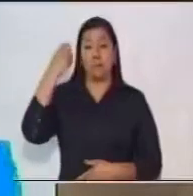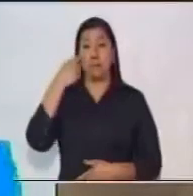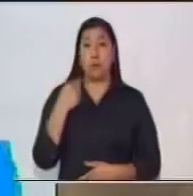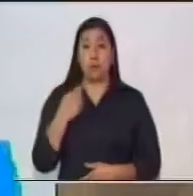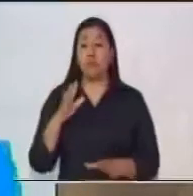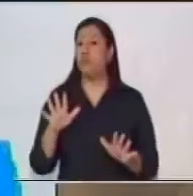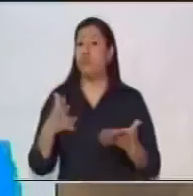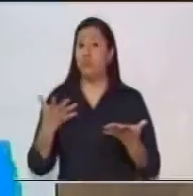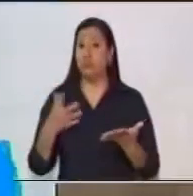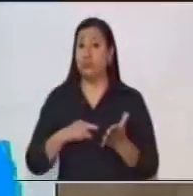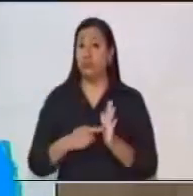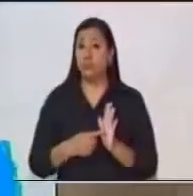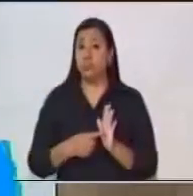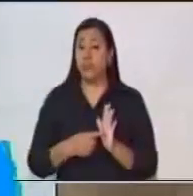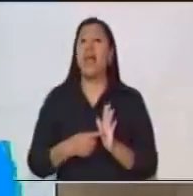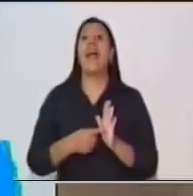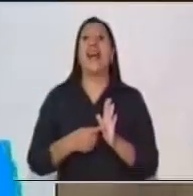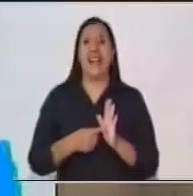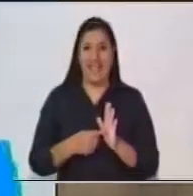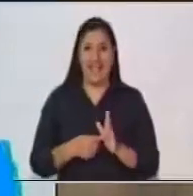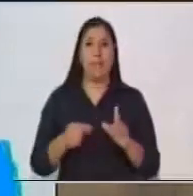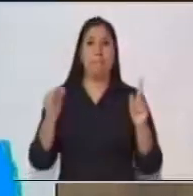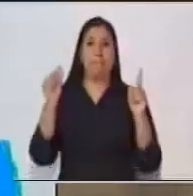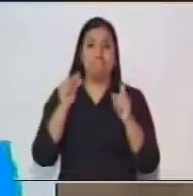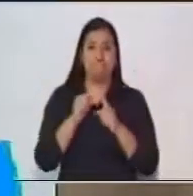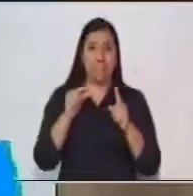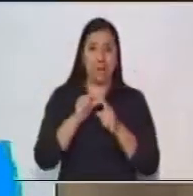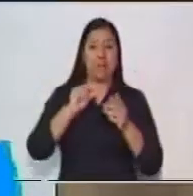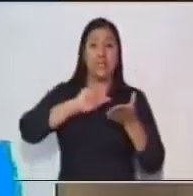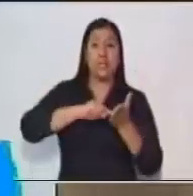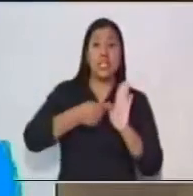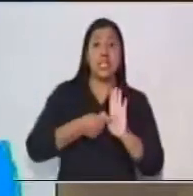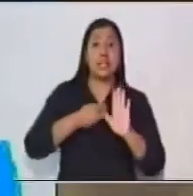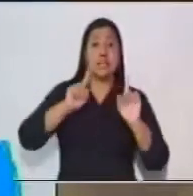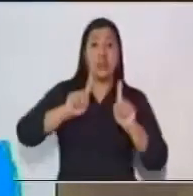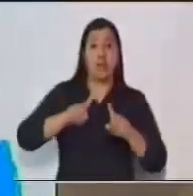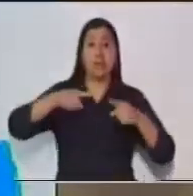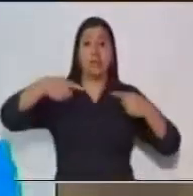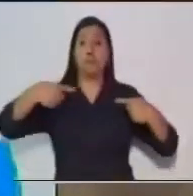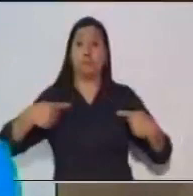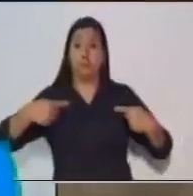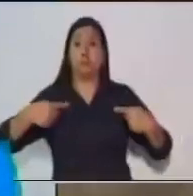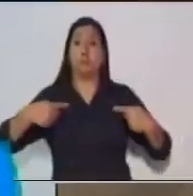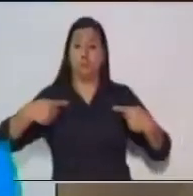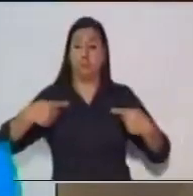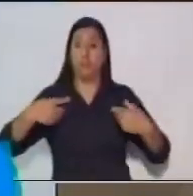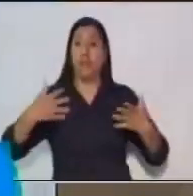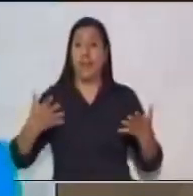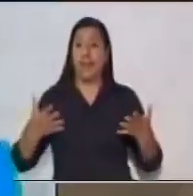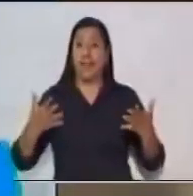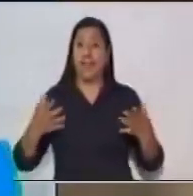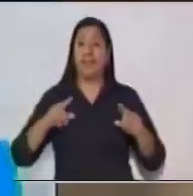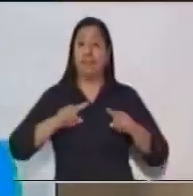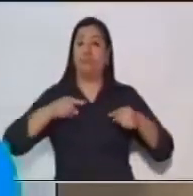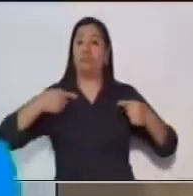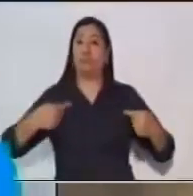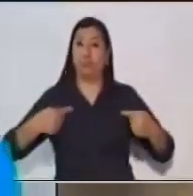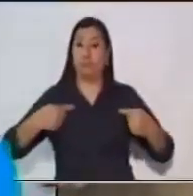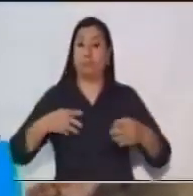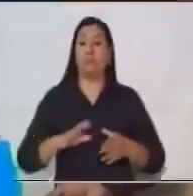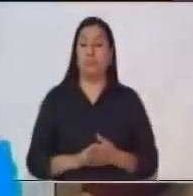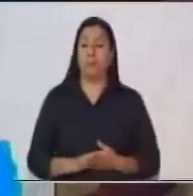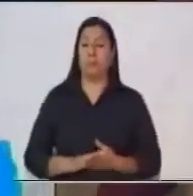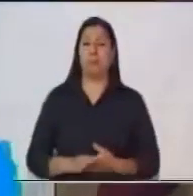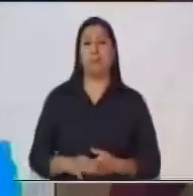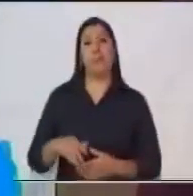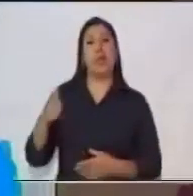que tienen significados opuestos, o quiere decir lo contrario. Acá en el siguiente